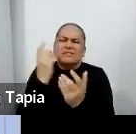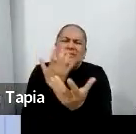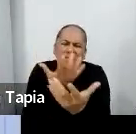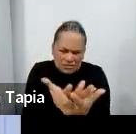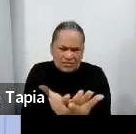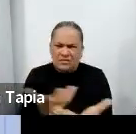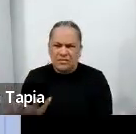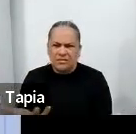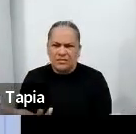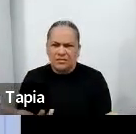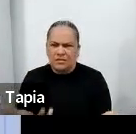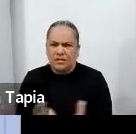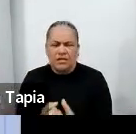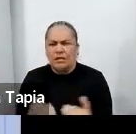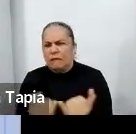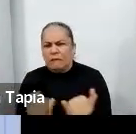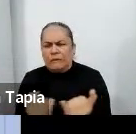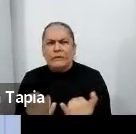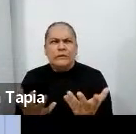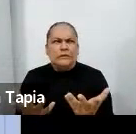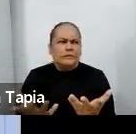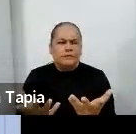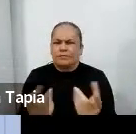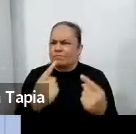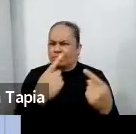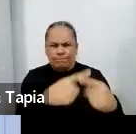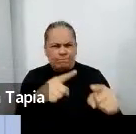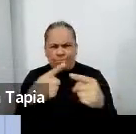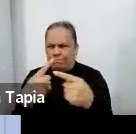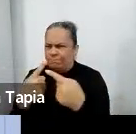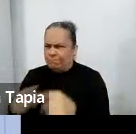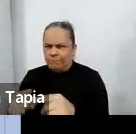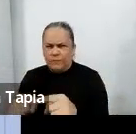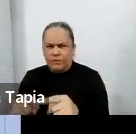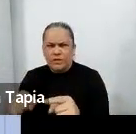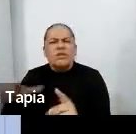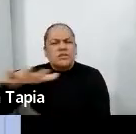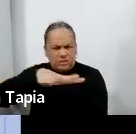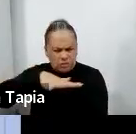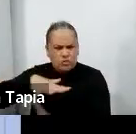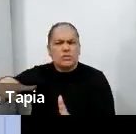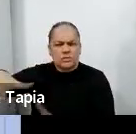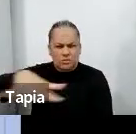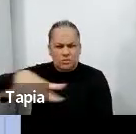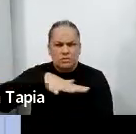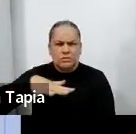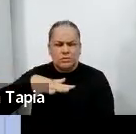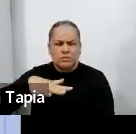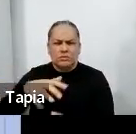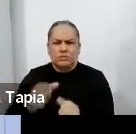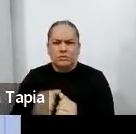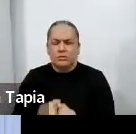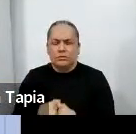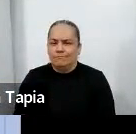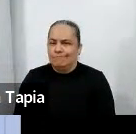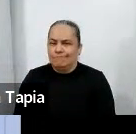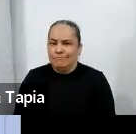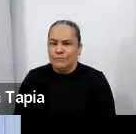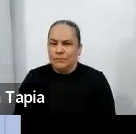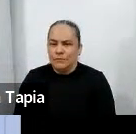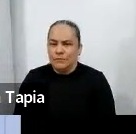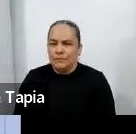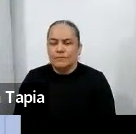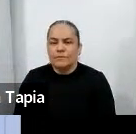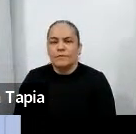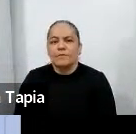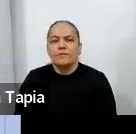ansiedad social, hay algunos traumas secundarios, aislamiento, presión para mantener la profesionalidad, ¿sí? Entonces, si